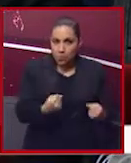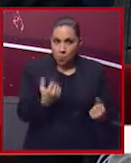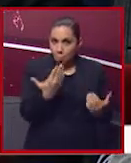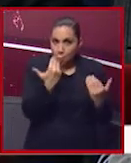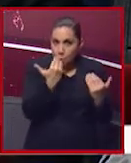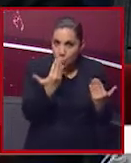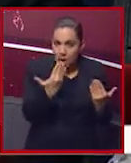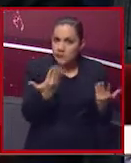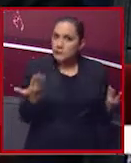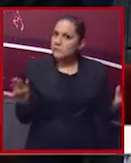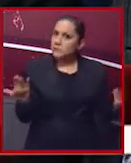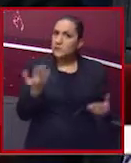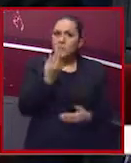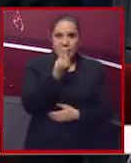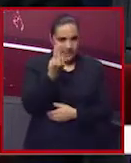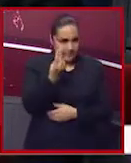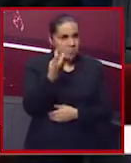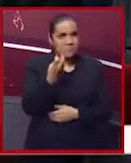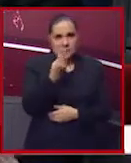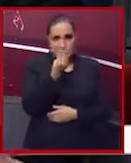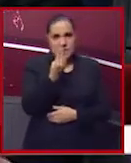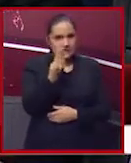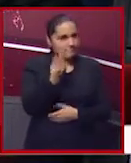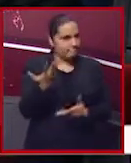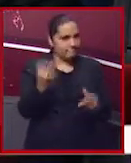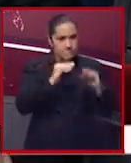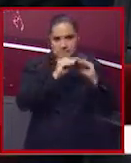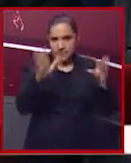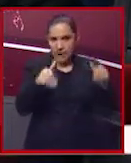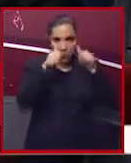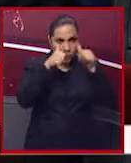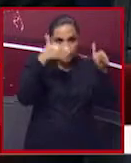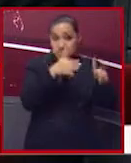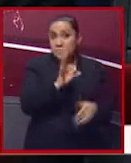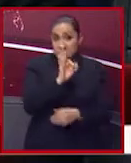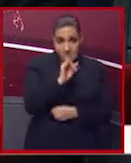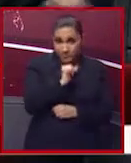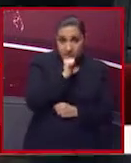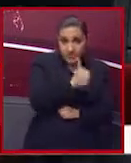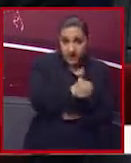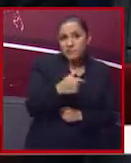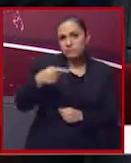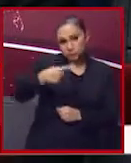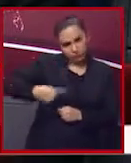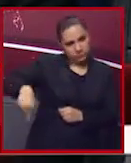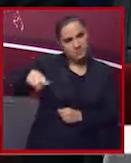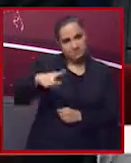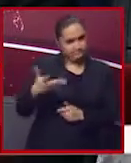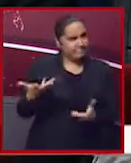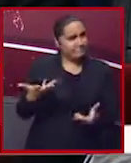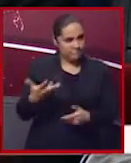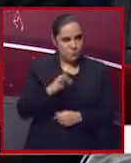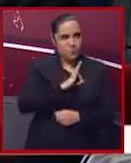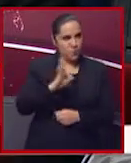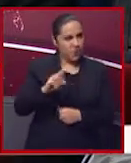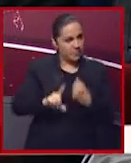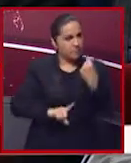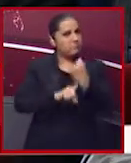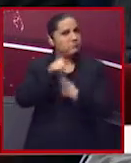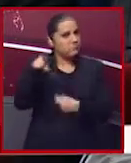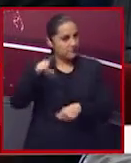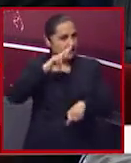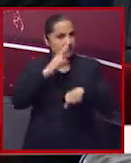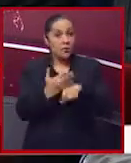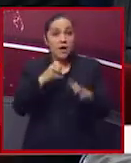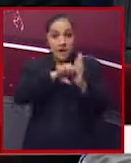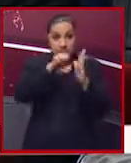situación, ustedes pudieran ser los culpables de quitárselos, como ya lo vivimos dramáticamente en el tránsito de